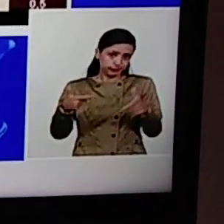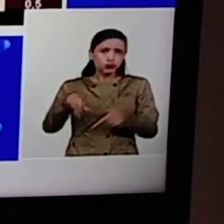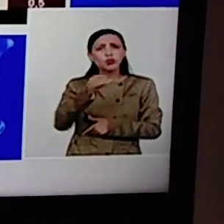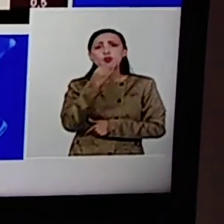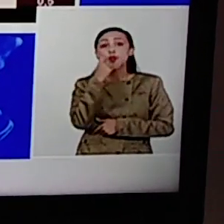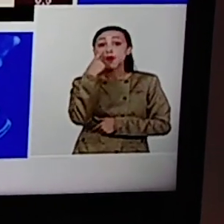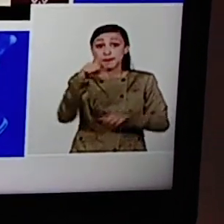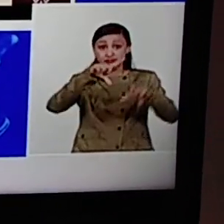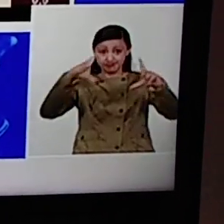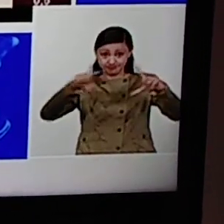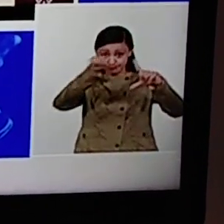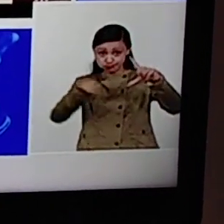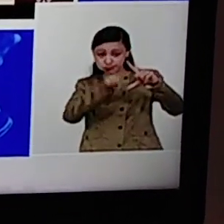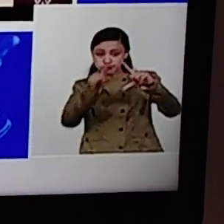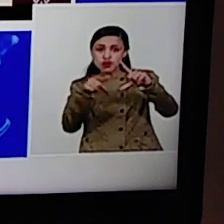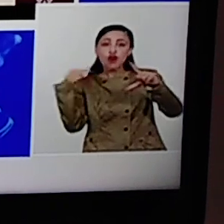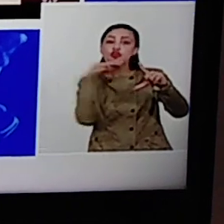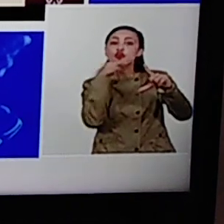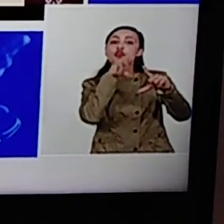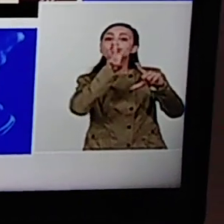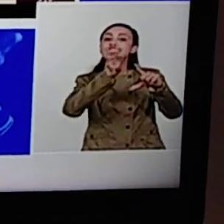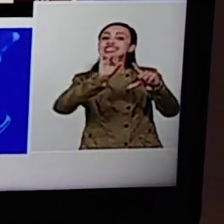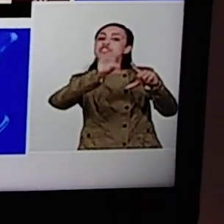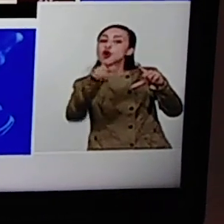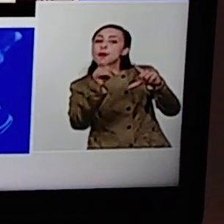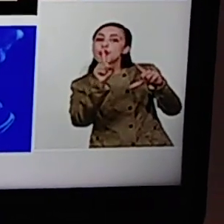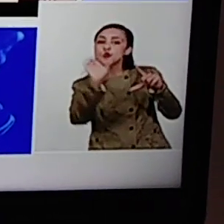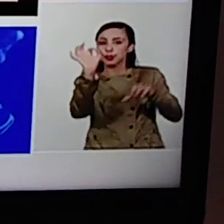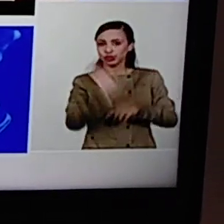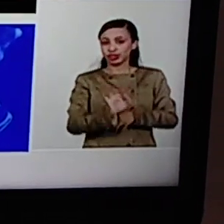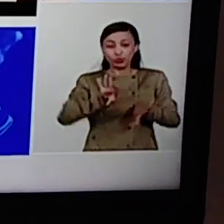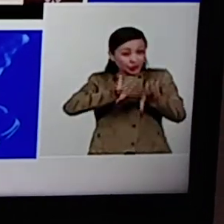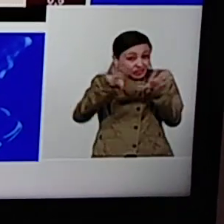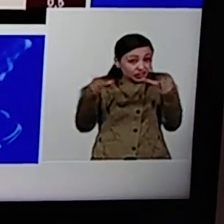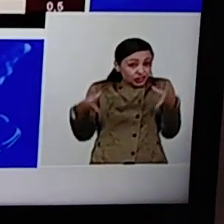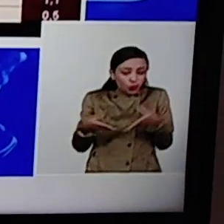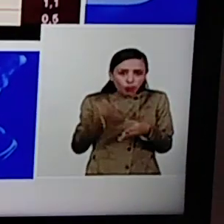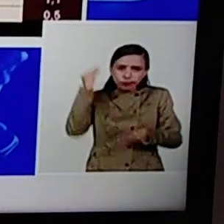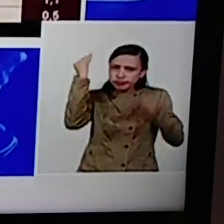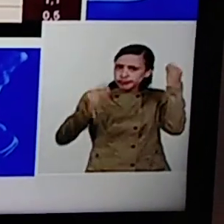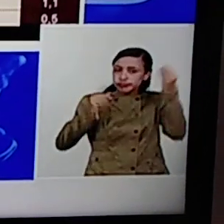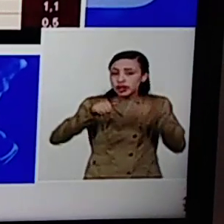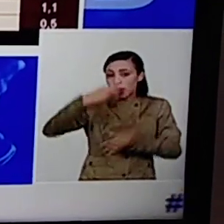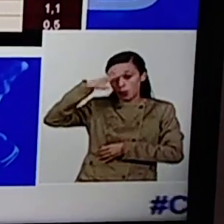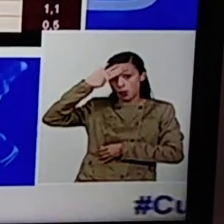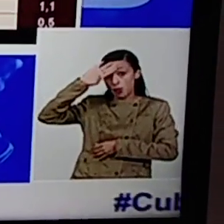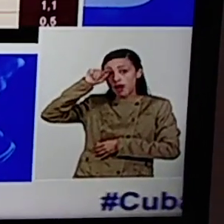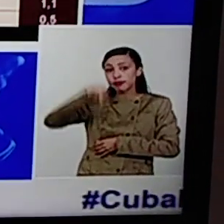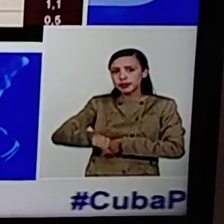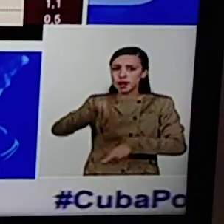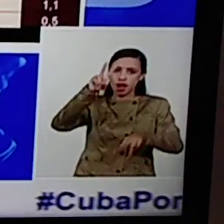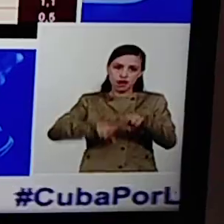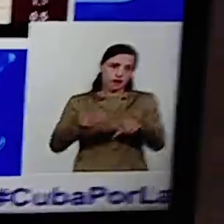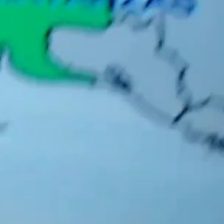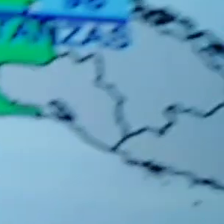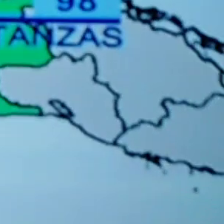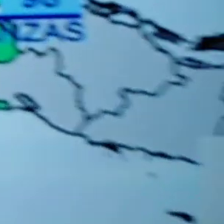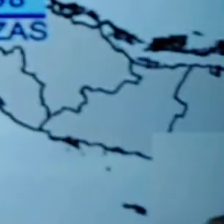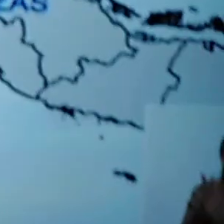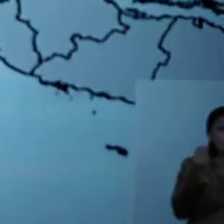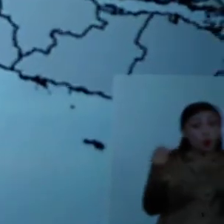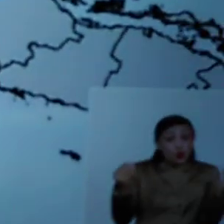pantalla, el 37,1% de todas las analizadas en Cuba, pues se procesaron en la provincia de La Habana,